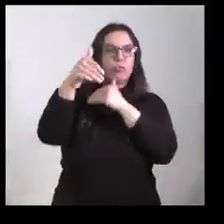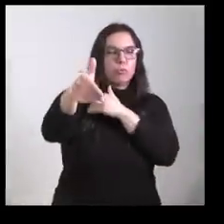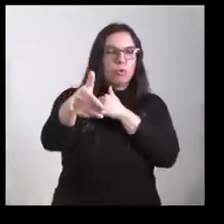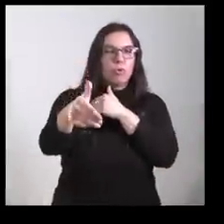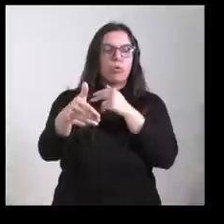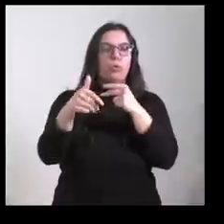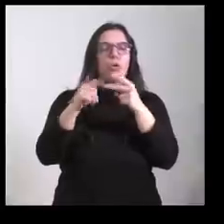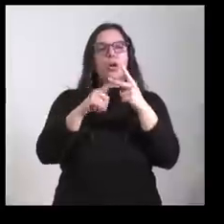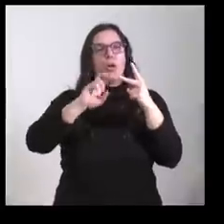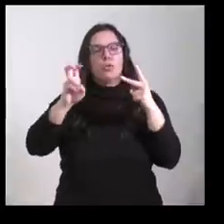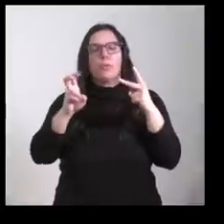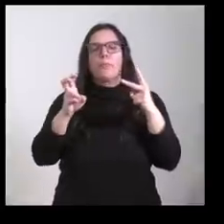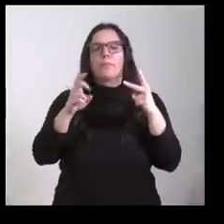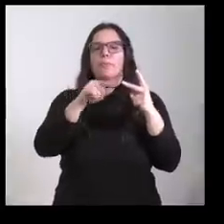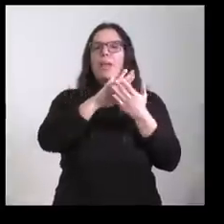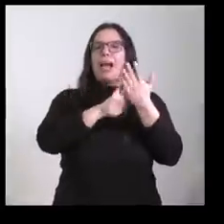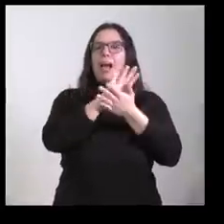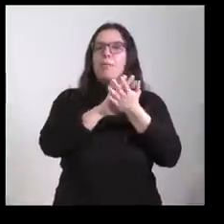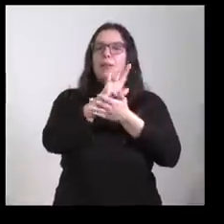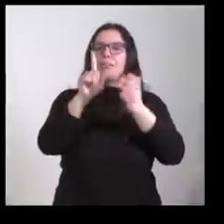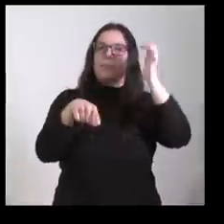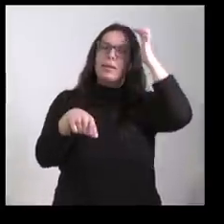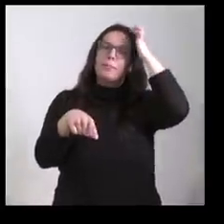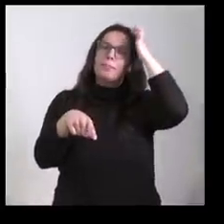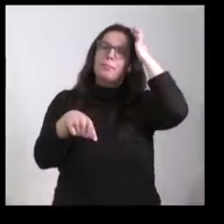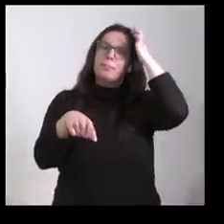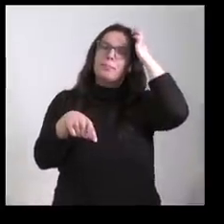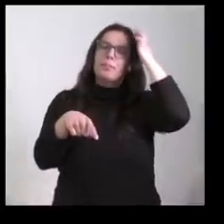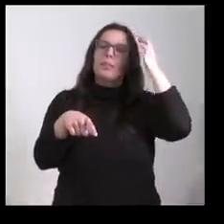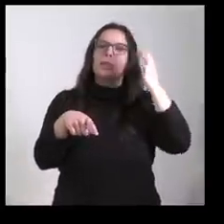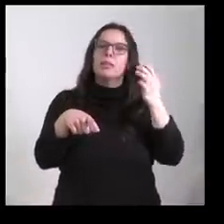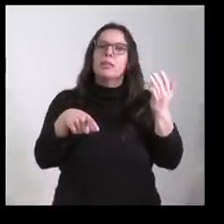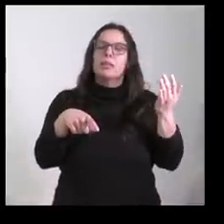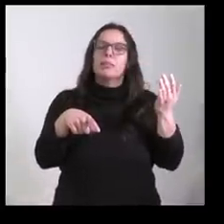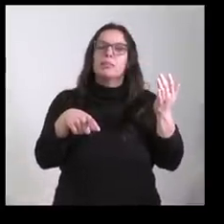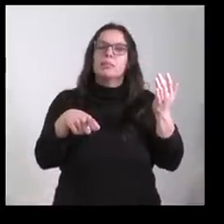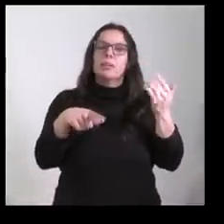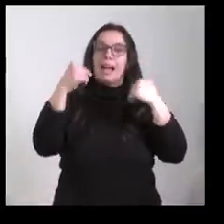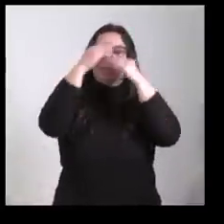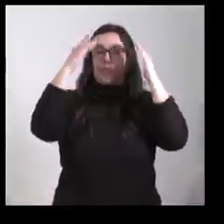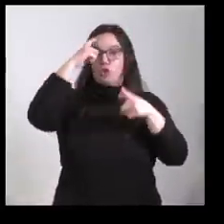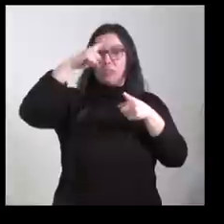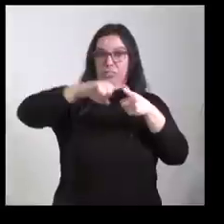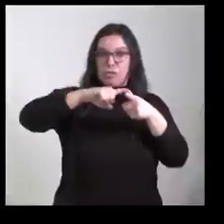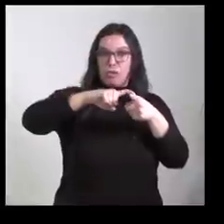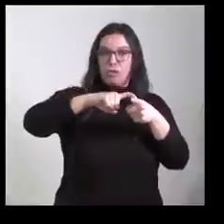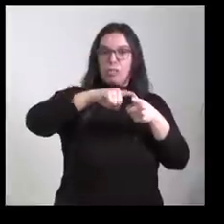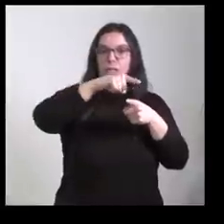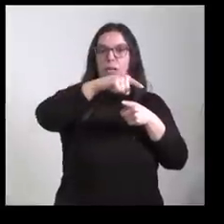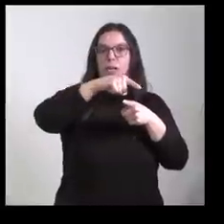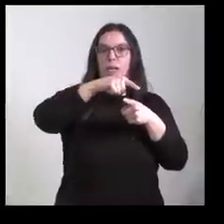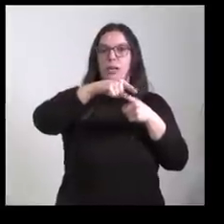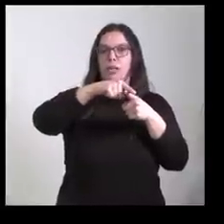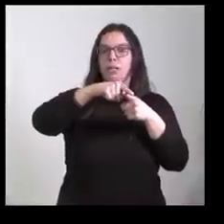otra cuestión ha hablado de que este está atención psicológica es imperativa para